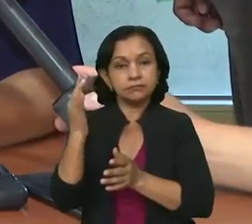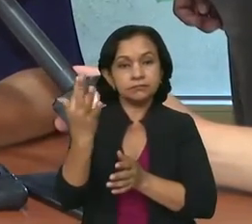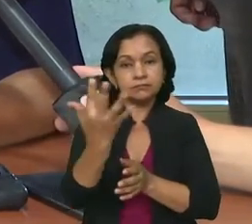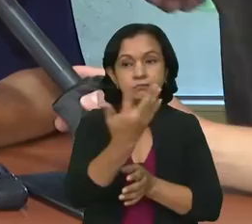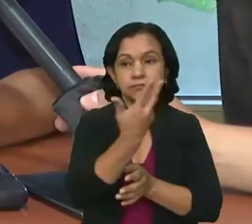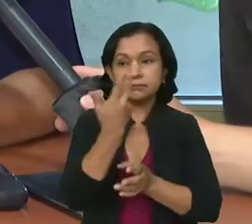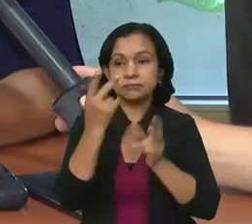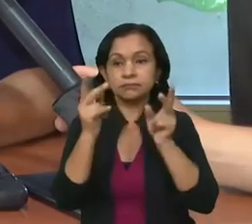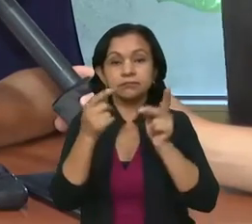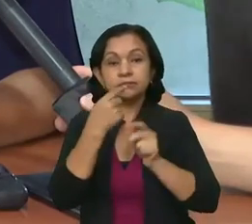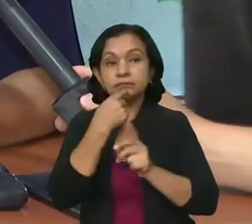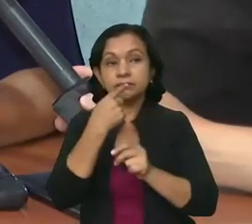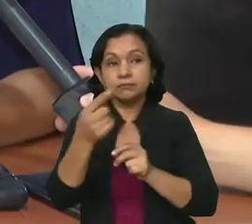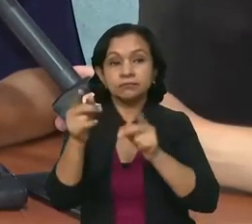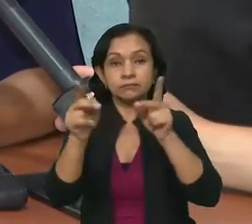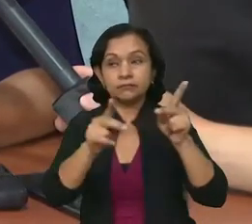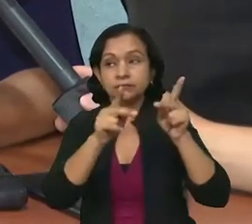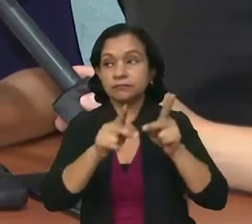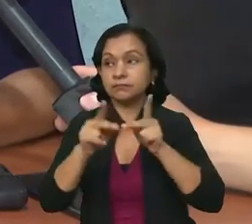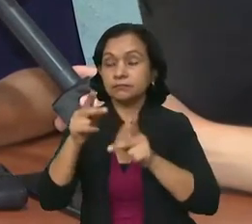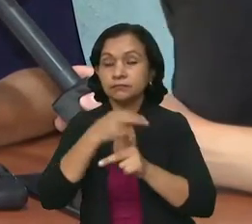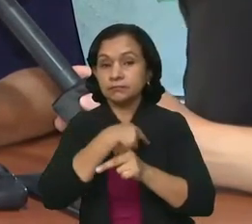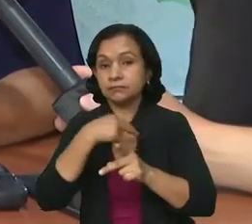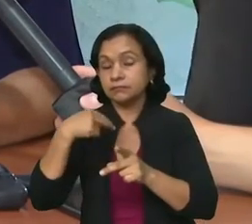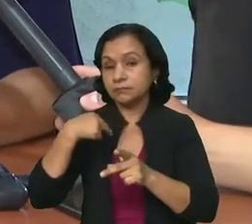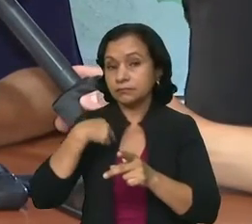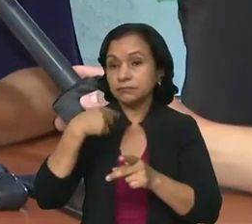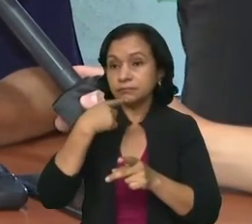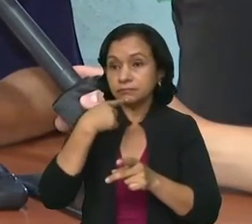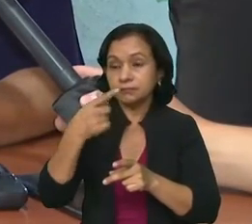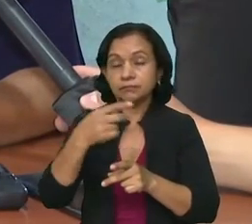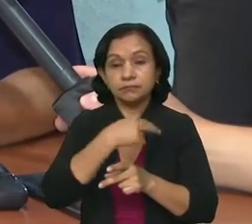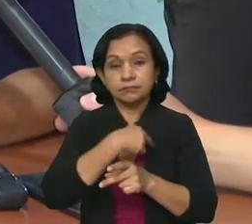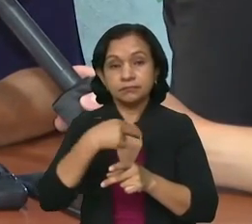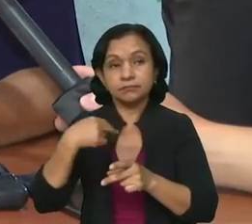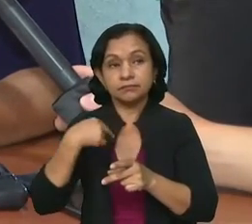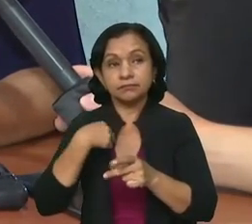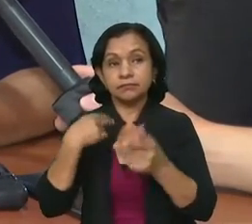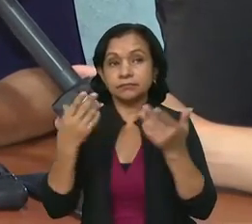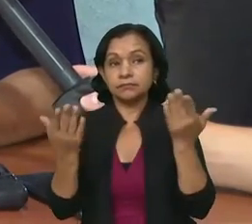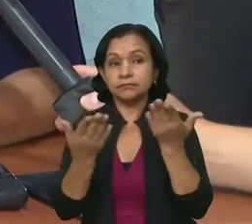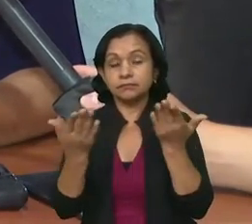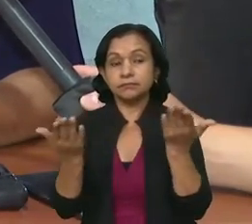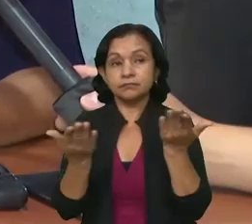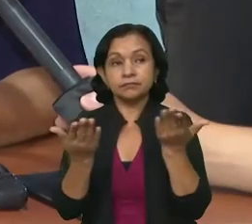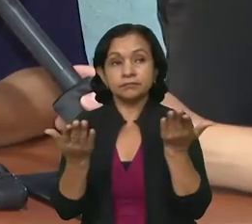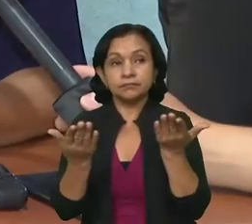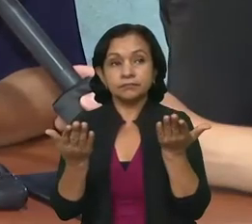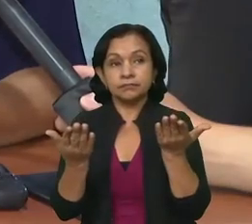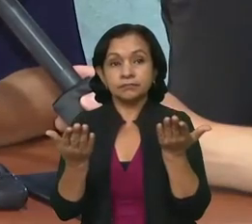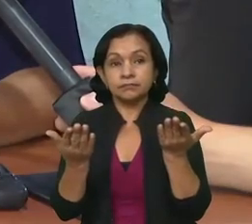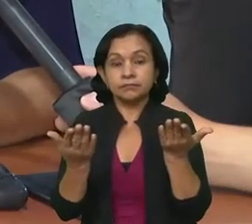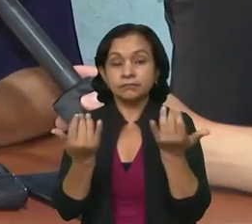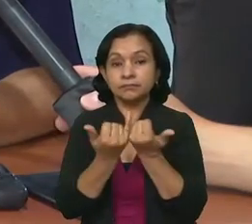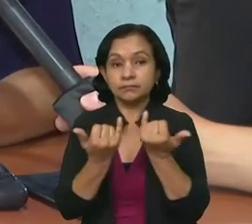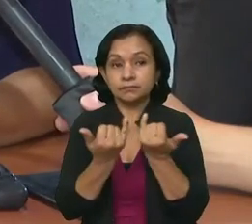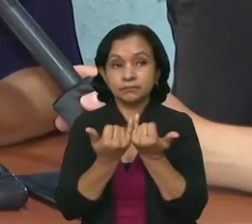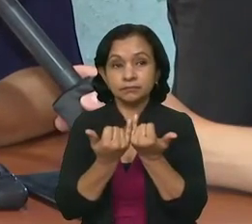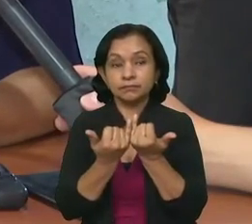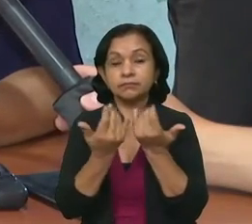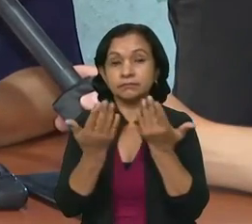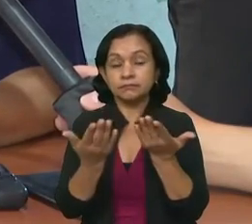todo lo que vos decís y todo lo que vos haces también tiene un límite, pues, porque yo puedo decir lo que quiera sin ofender